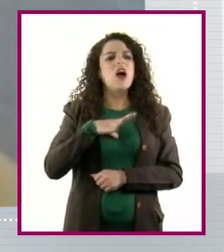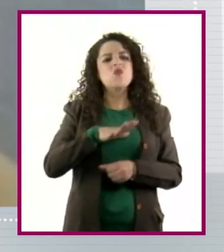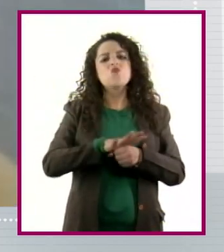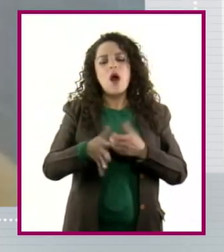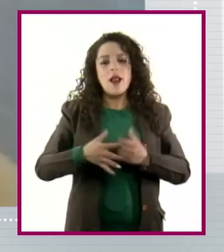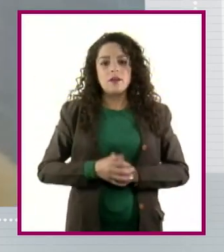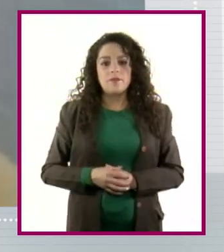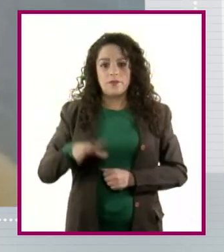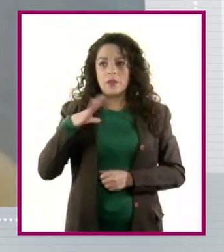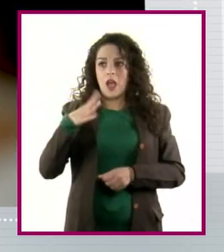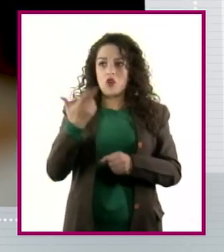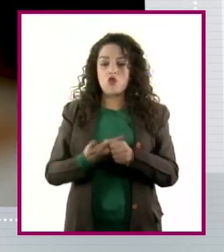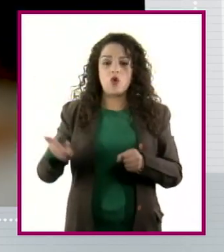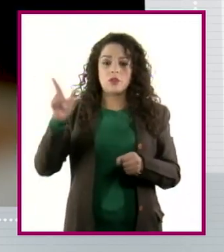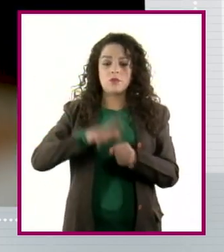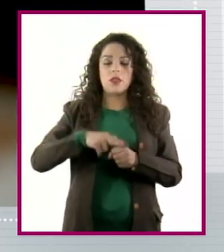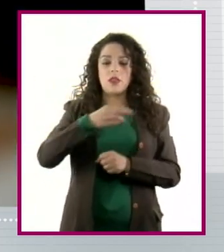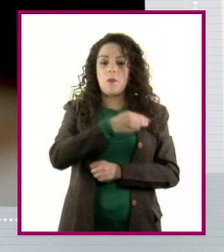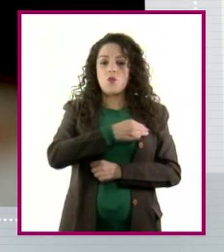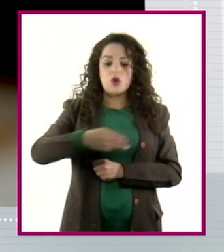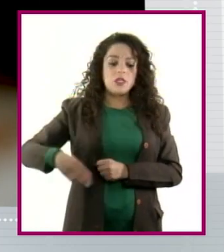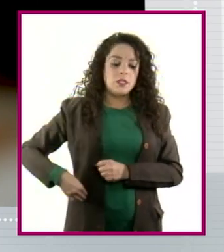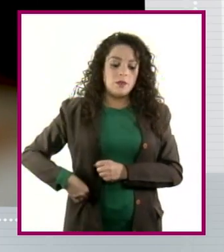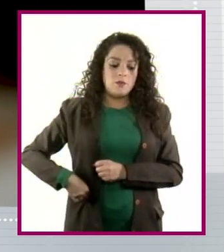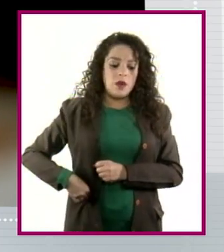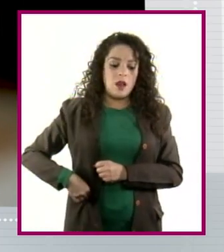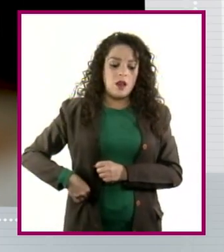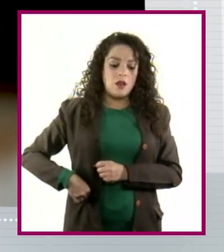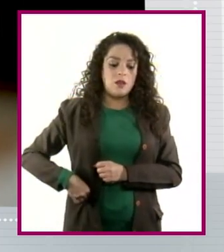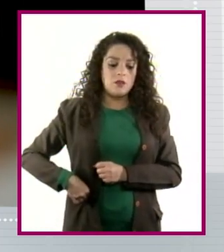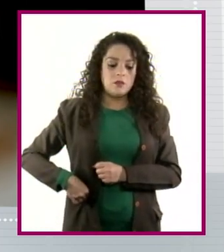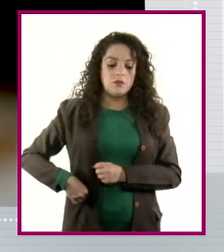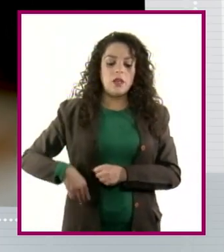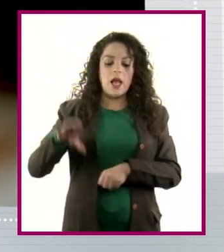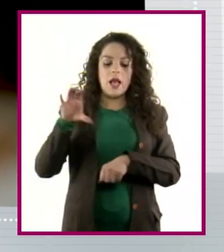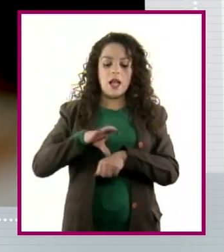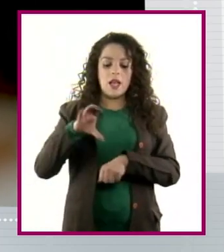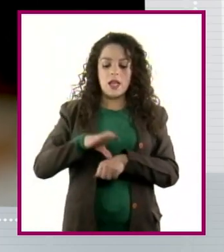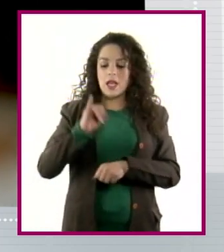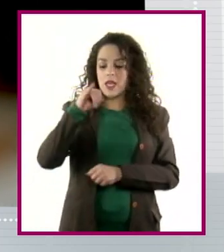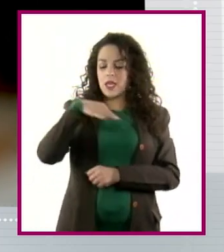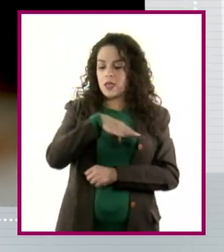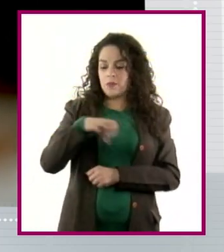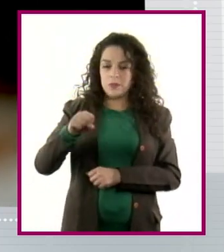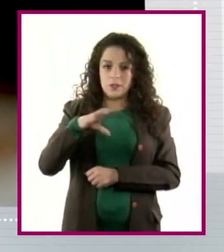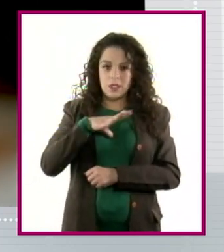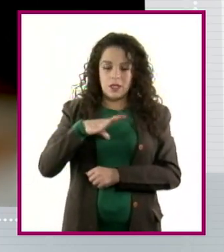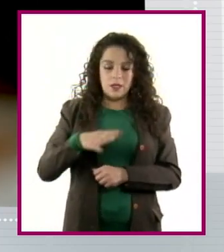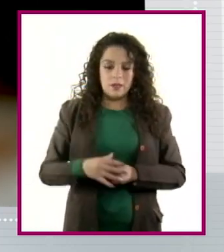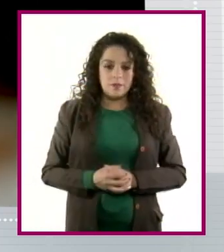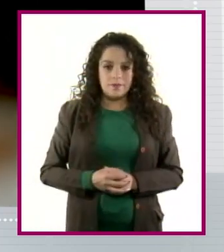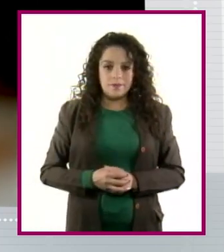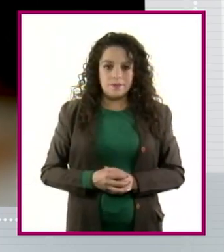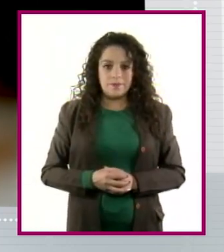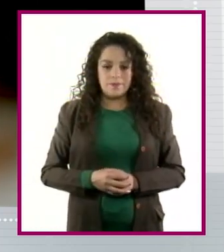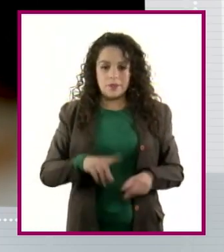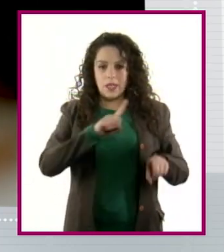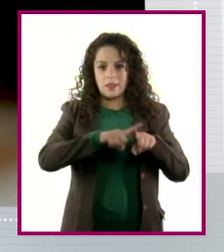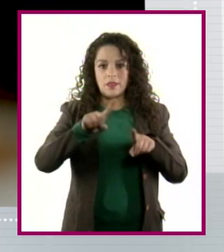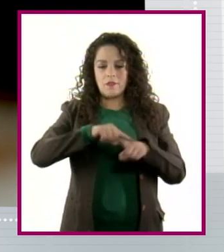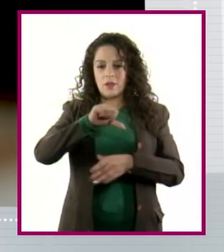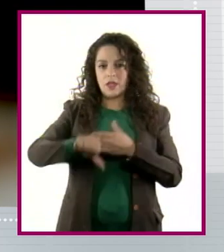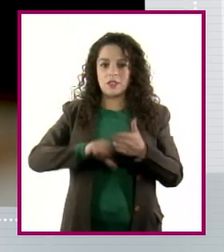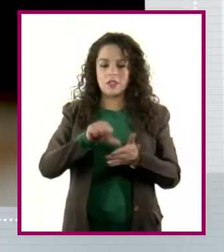un hospital municipal, cuenta con clínica de IMSS, cuenta con diferentes centros de